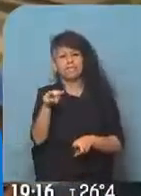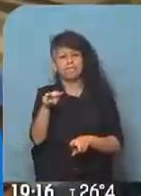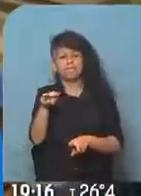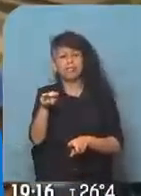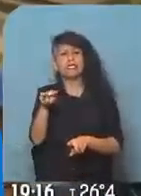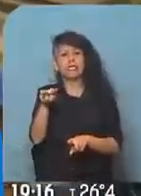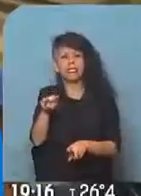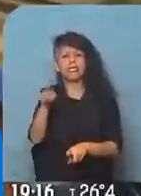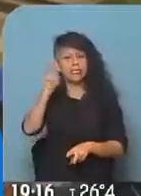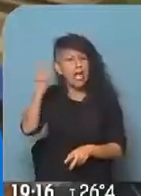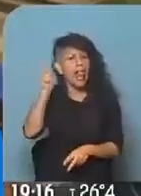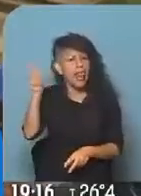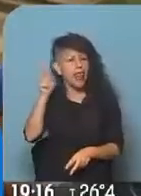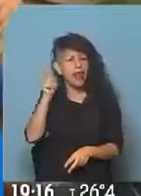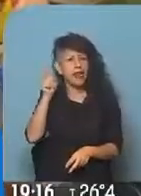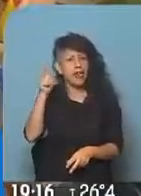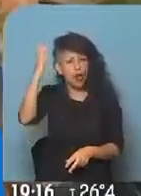suficiente